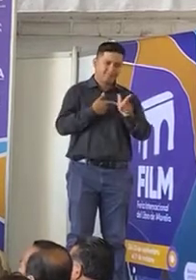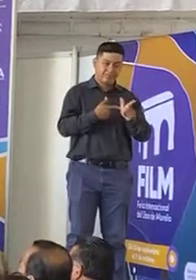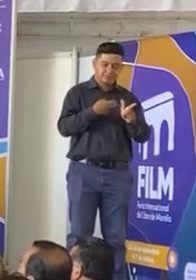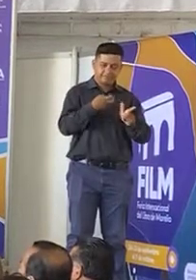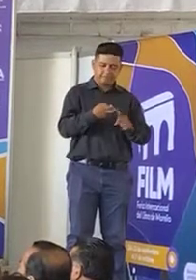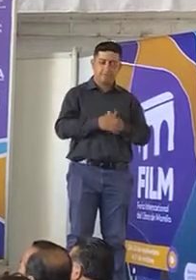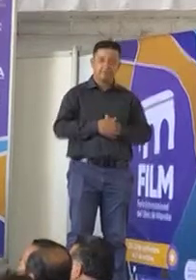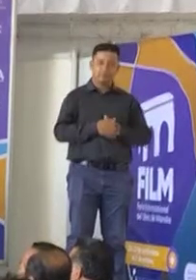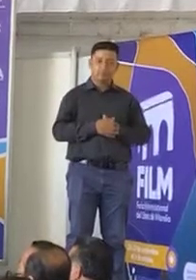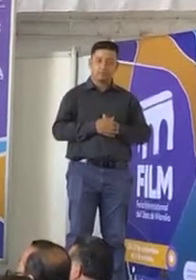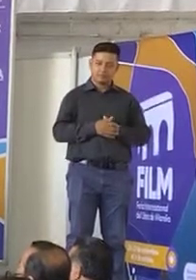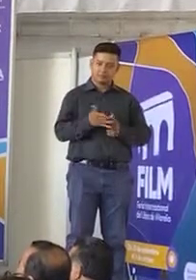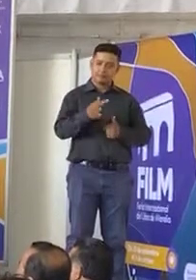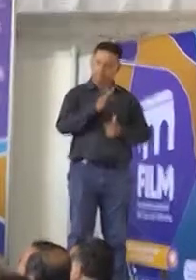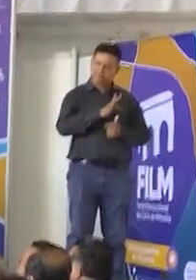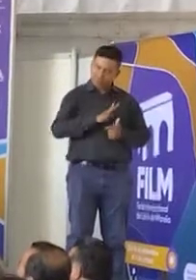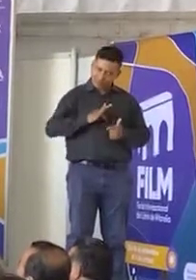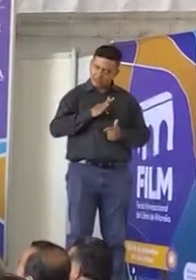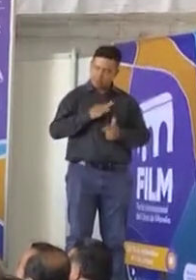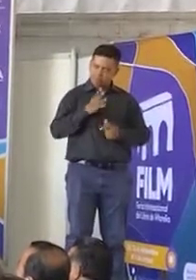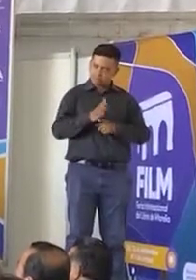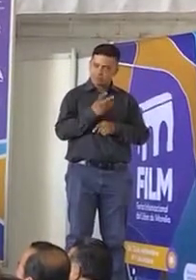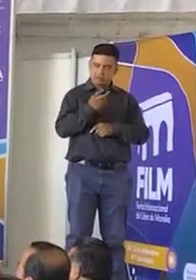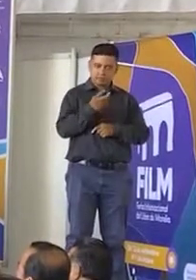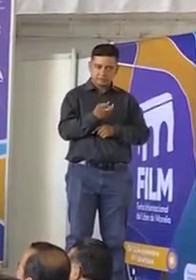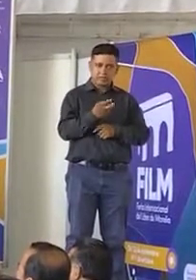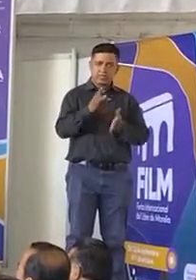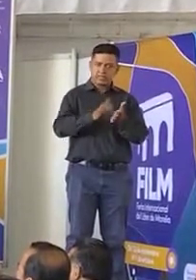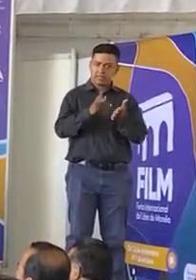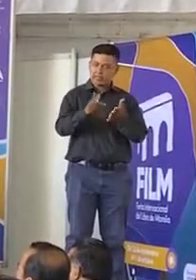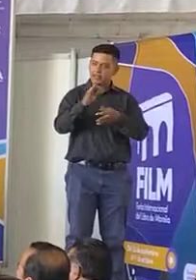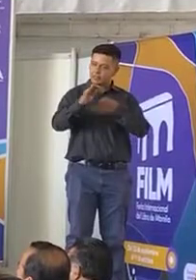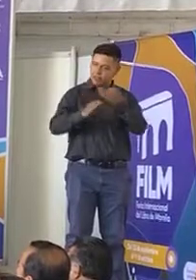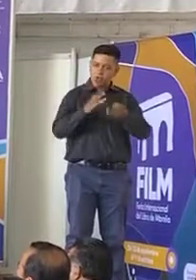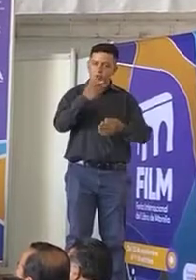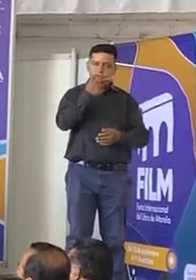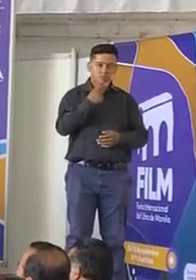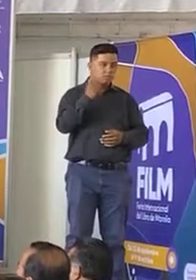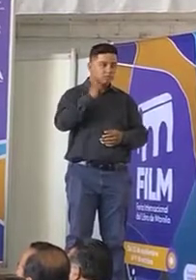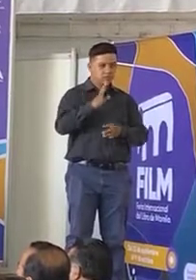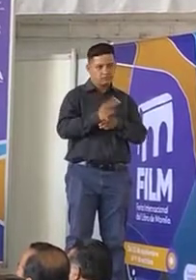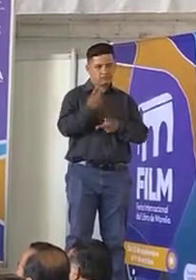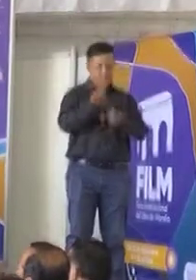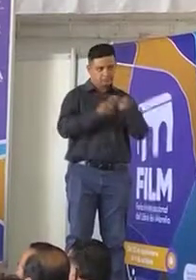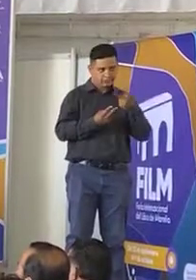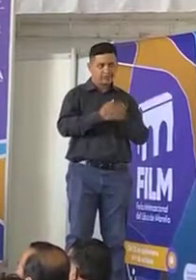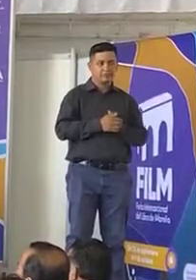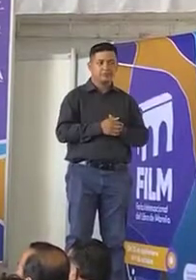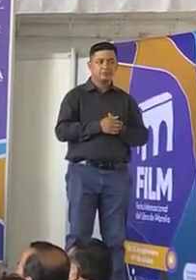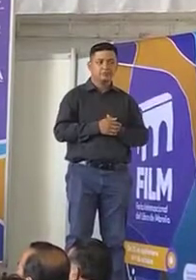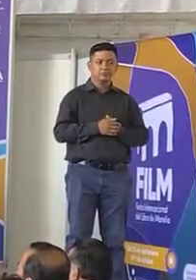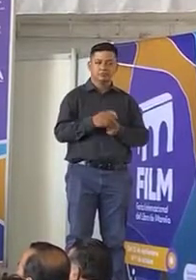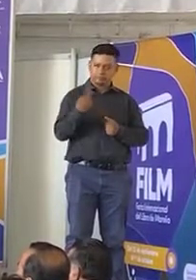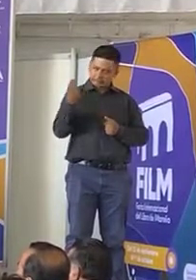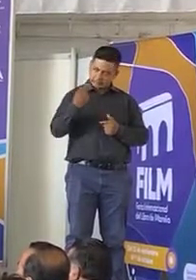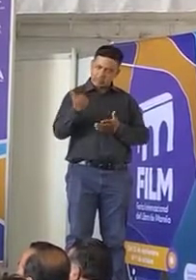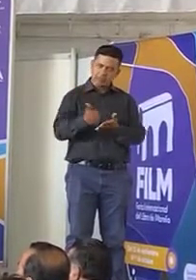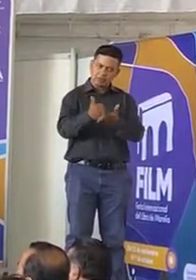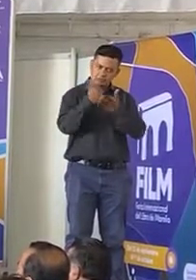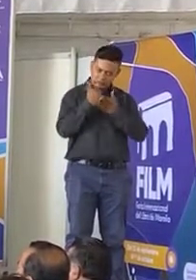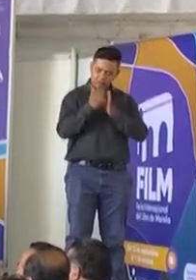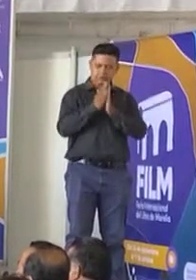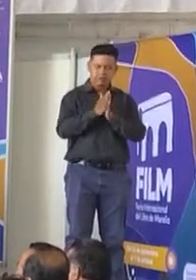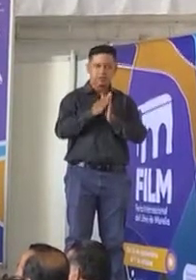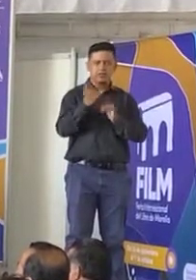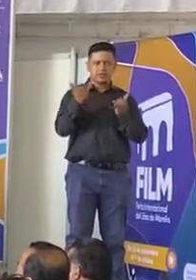ella. Enhorabuena por este evento, gracias a todas y todos por su presencia, y necesitamos que nos ayuden para